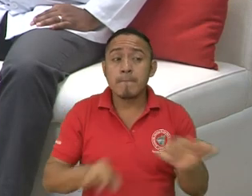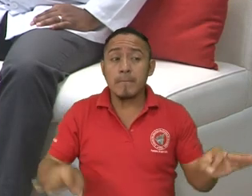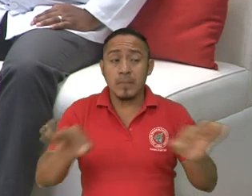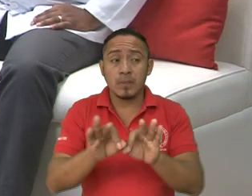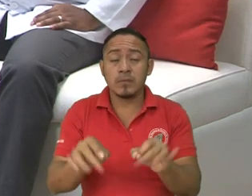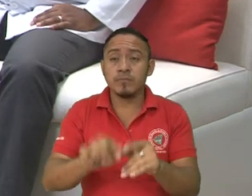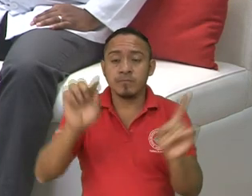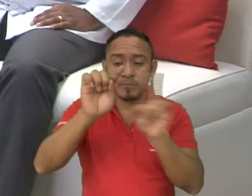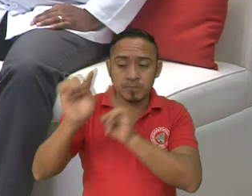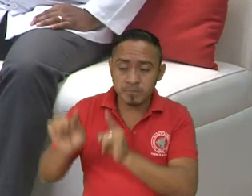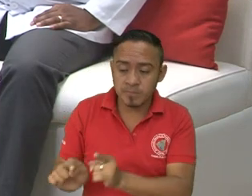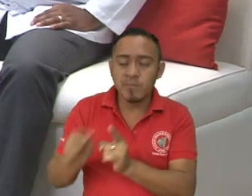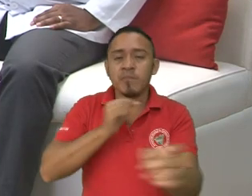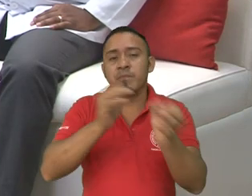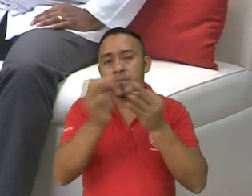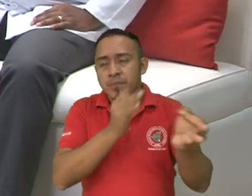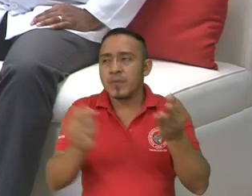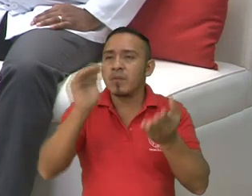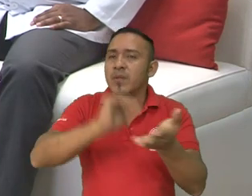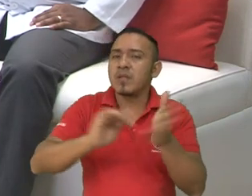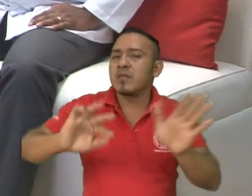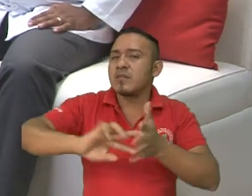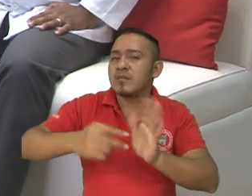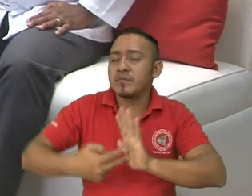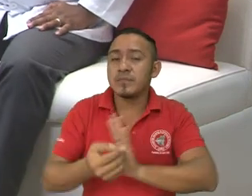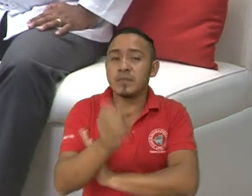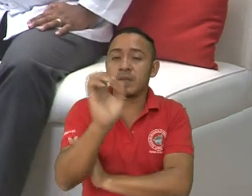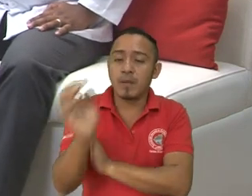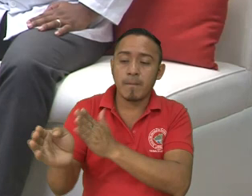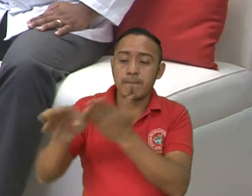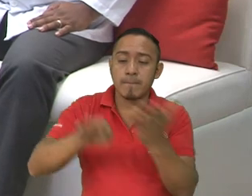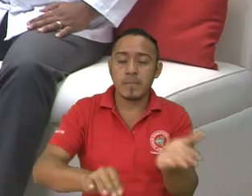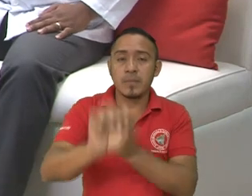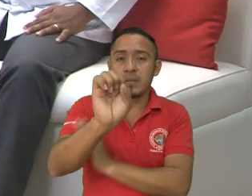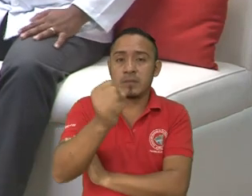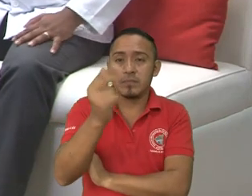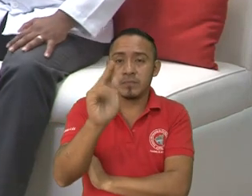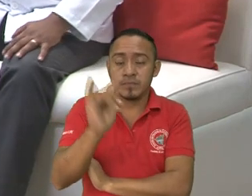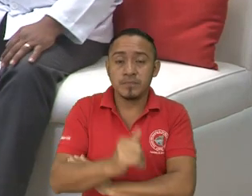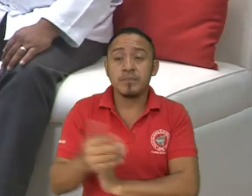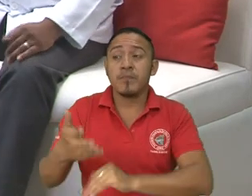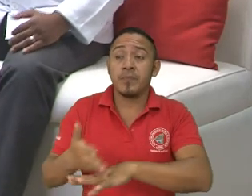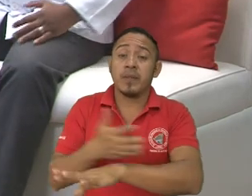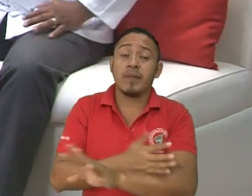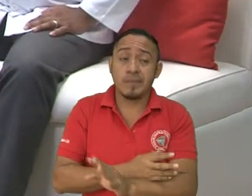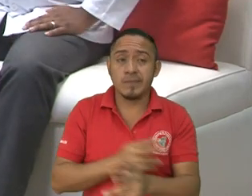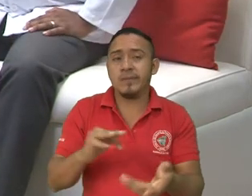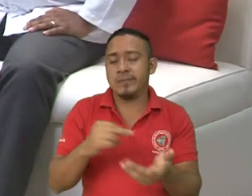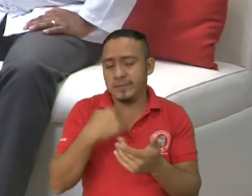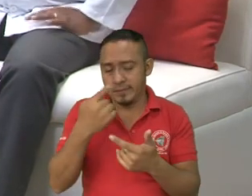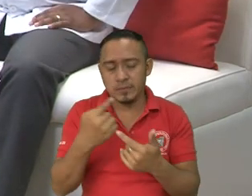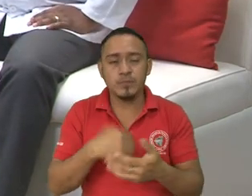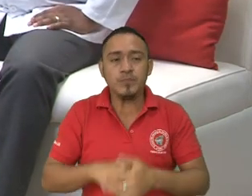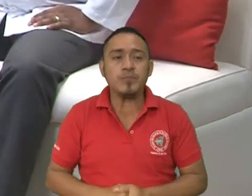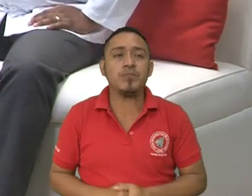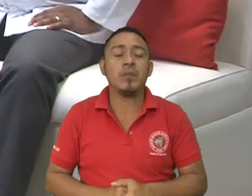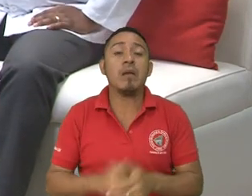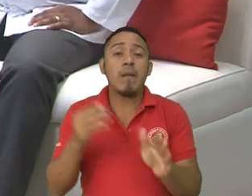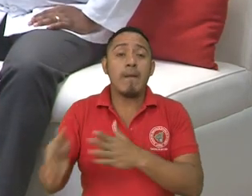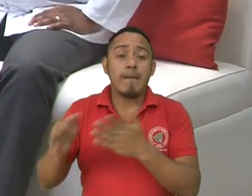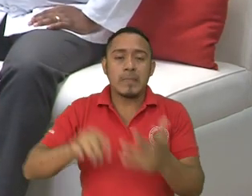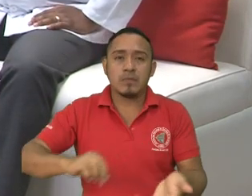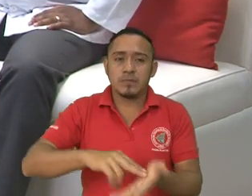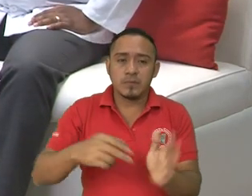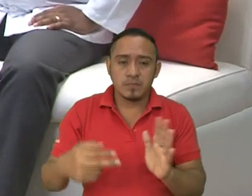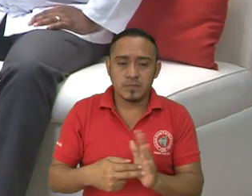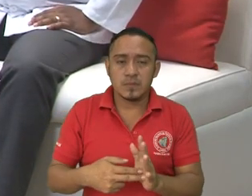importante resumen de lo que es la muerte súbita. Ok. Como mencionábamos anteriormente, la muerte súbita es la